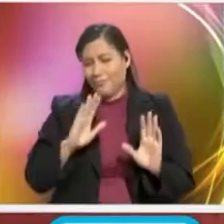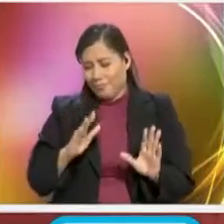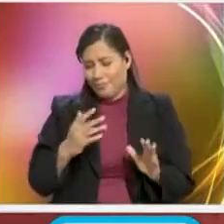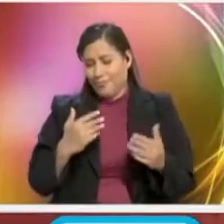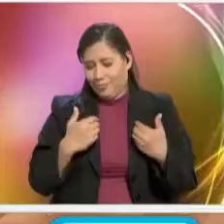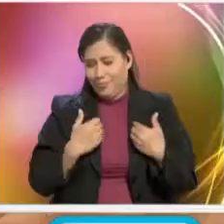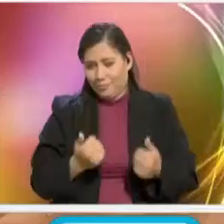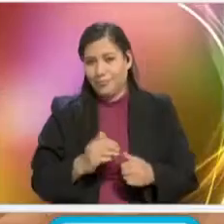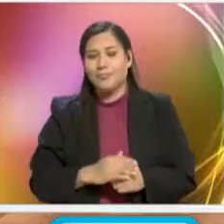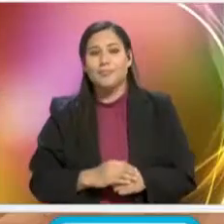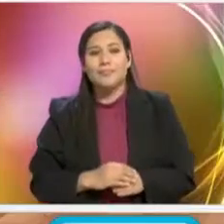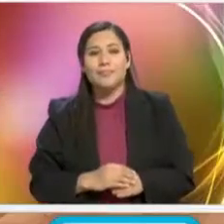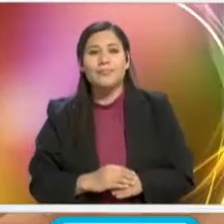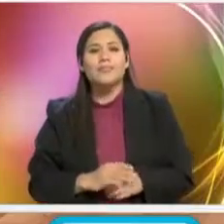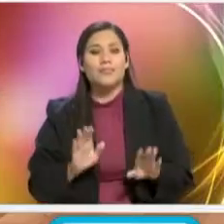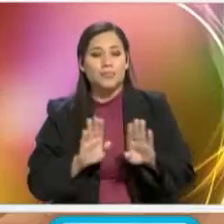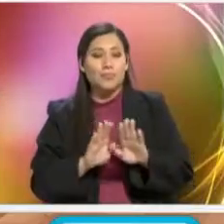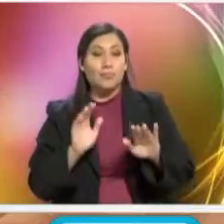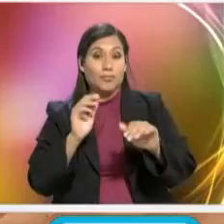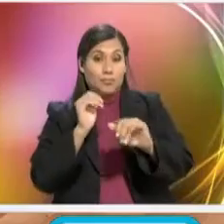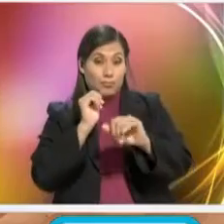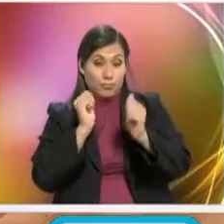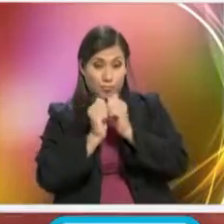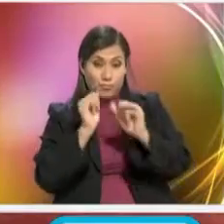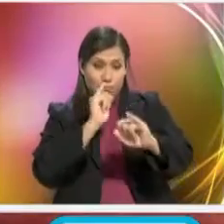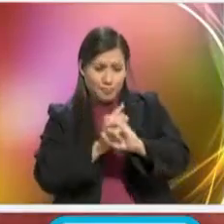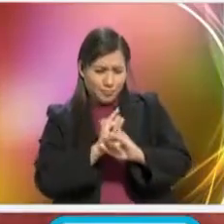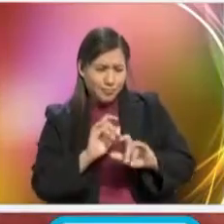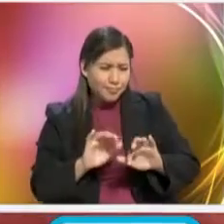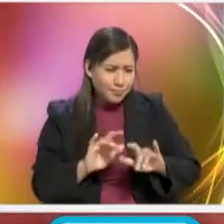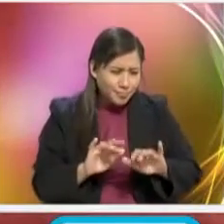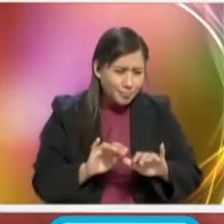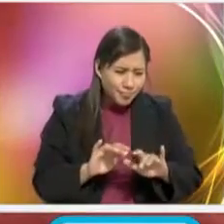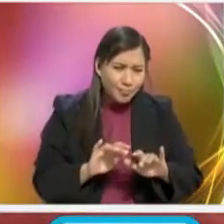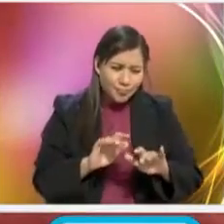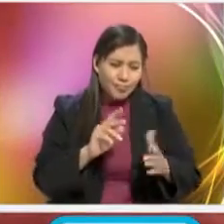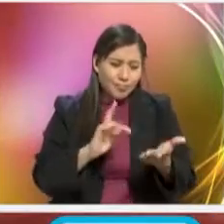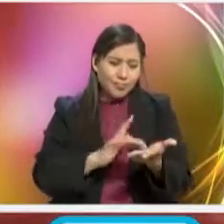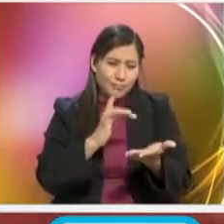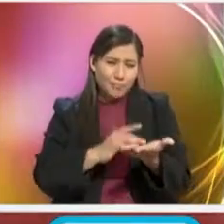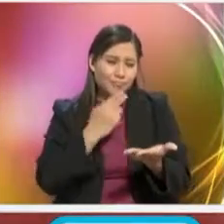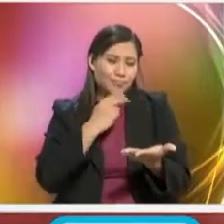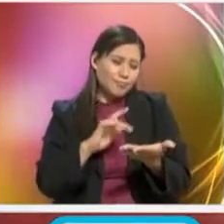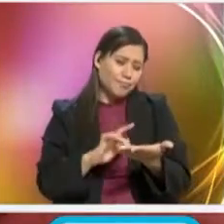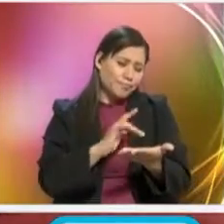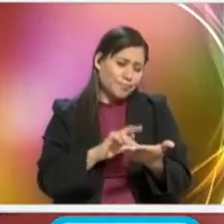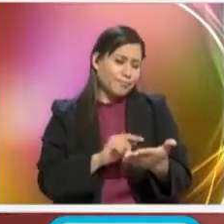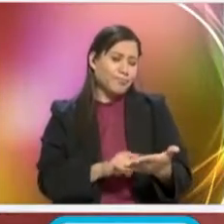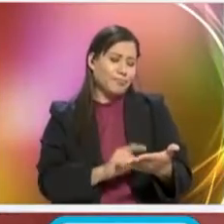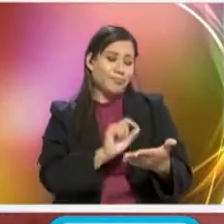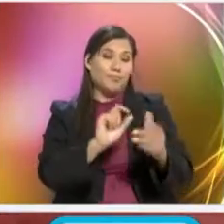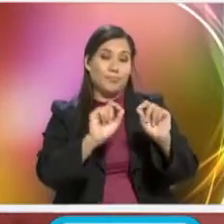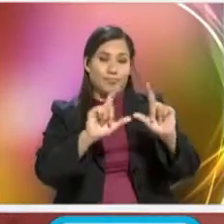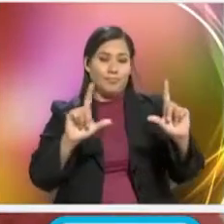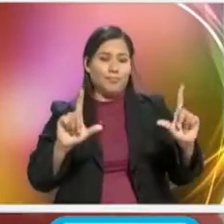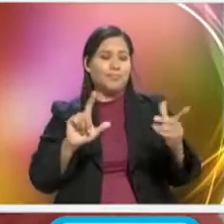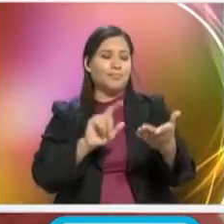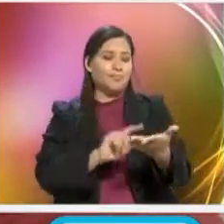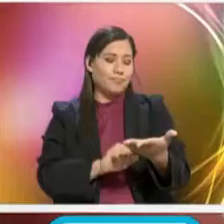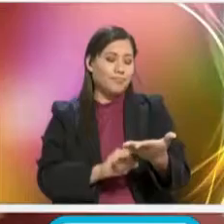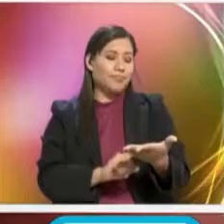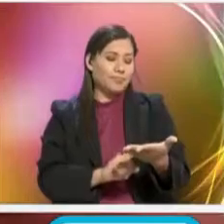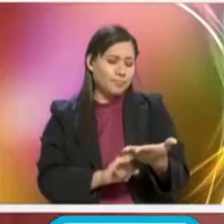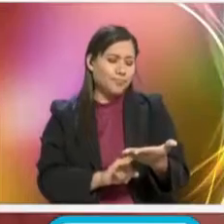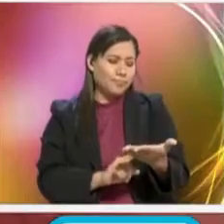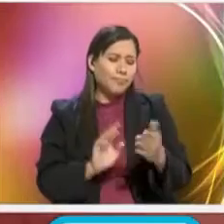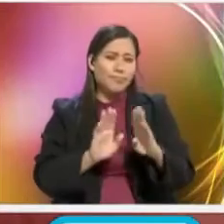¿no? O sea, ver digitalmente en internet o a través de los recursos que se ponen a disposición, la visualización